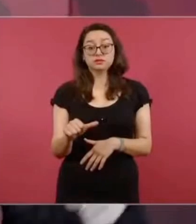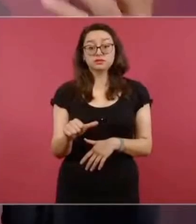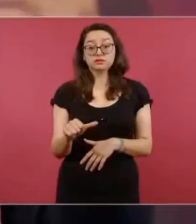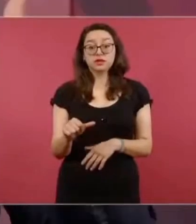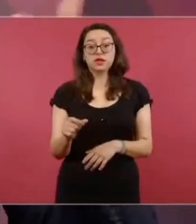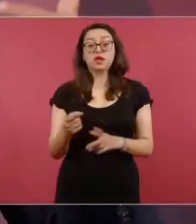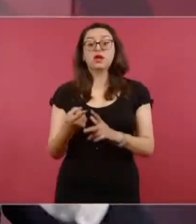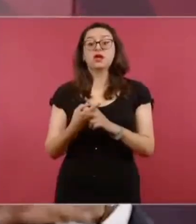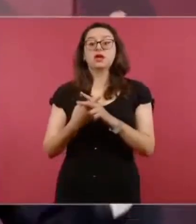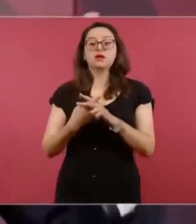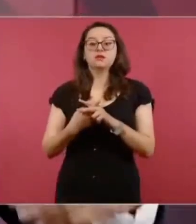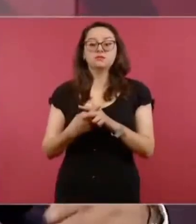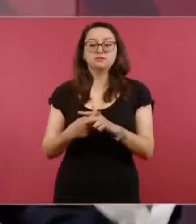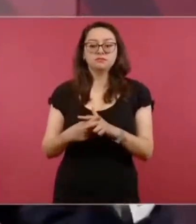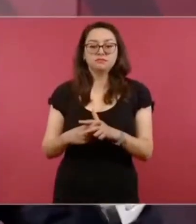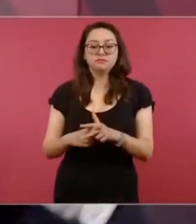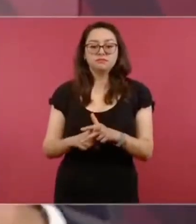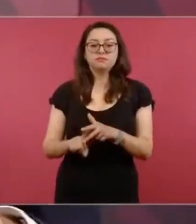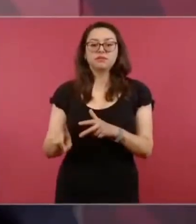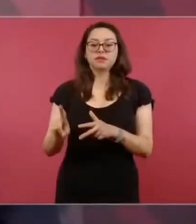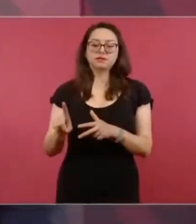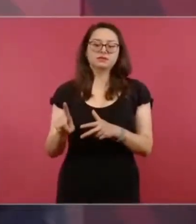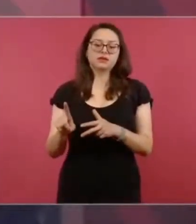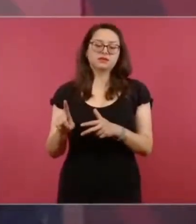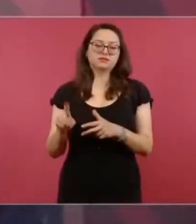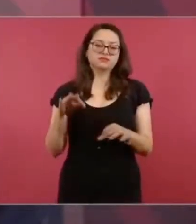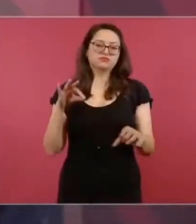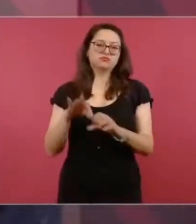se empieza a recurrir al expediente del fraude